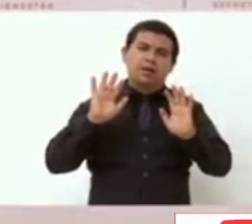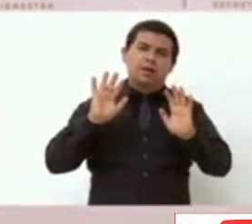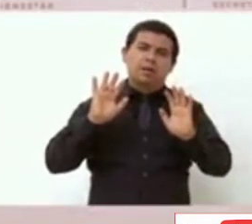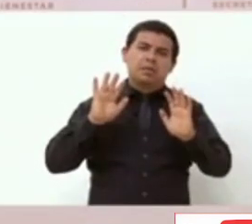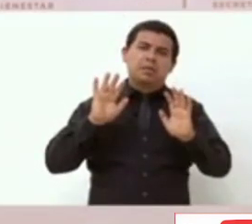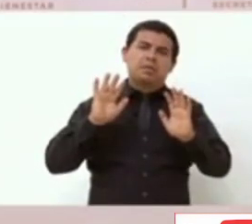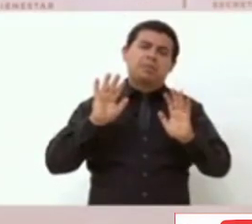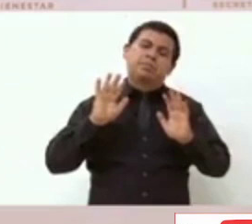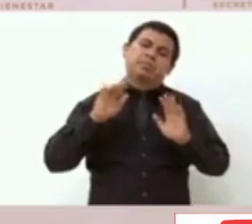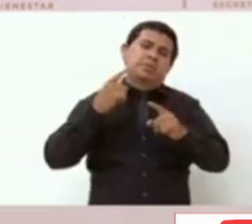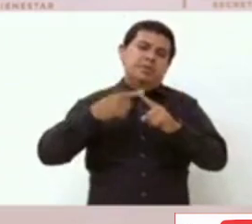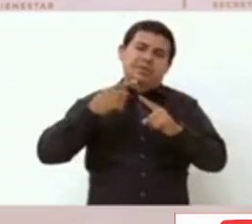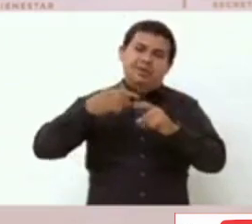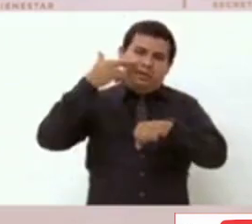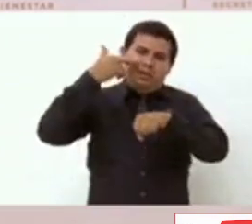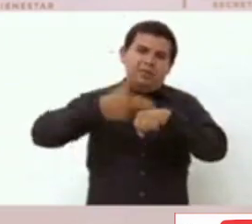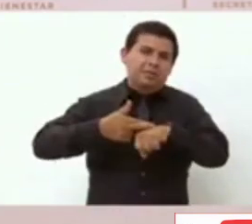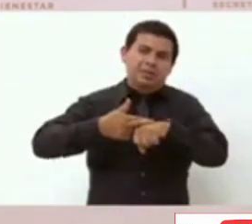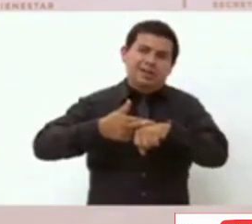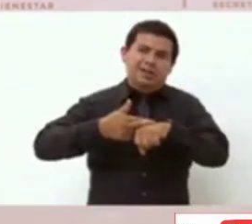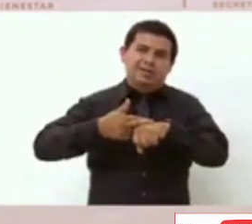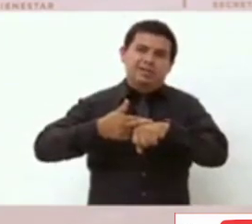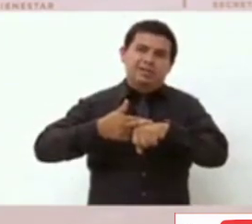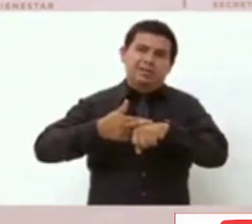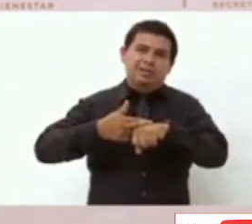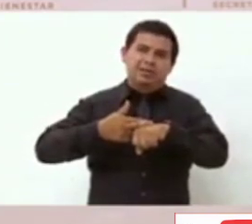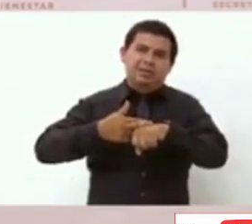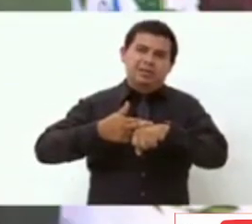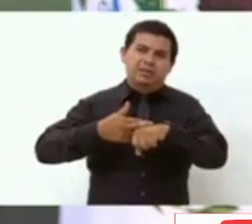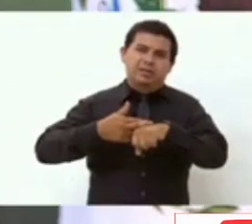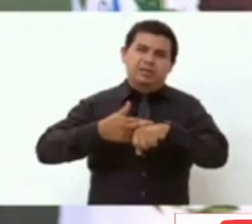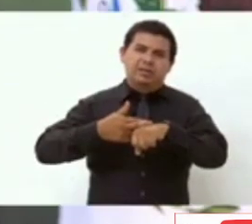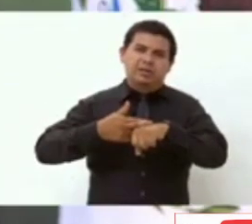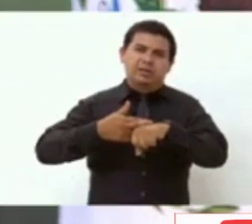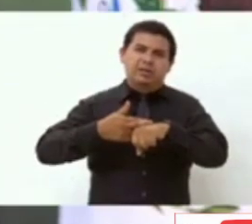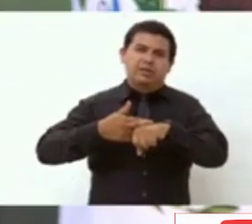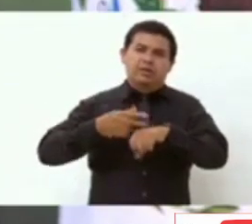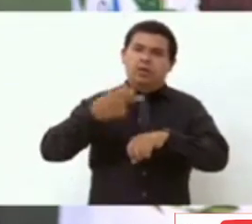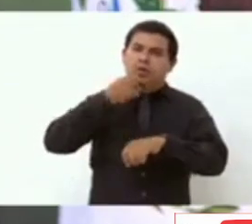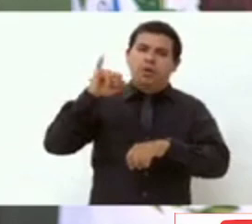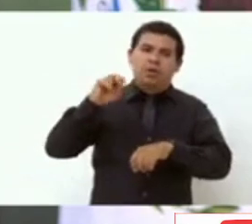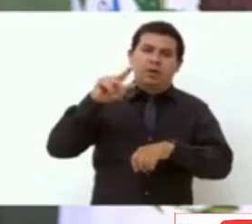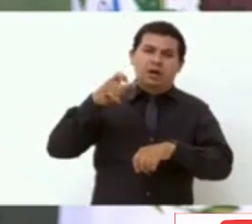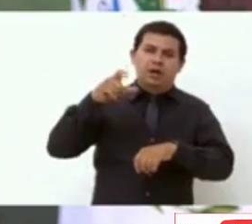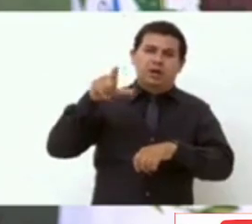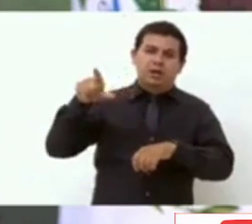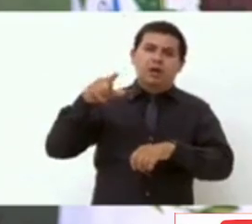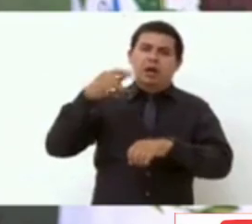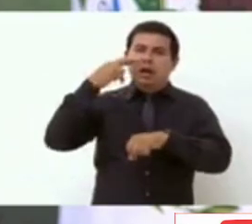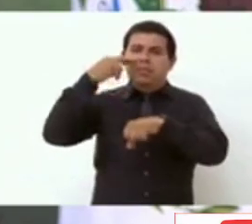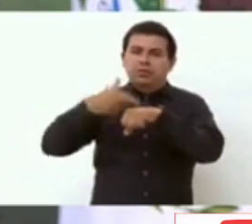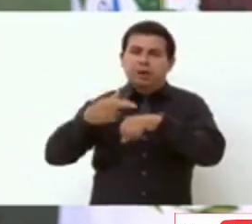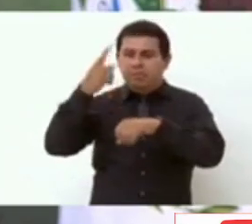va a depender mucho de Jorge Nuño, subsecretario